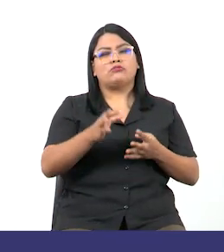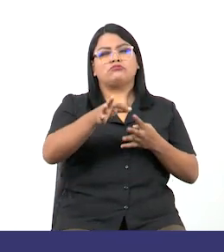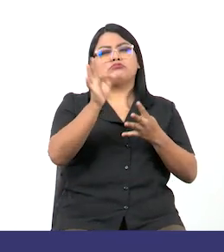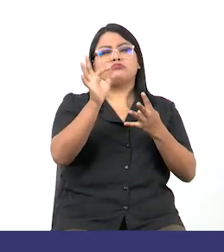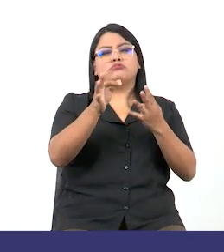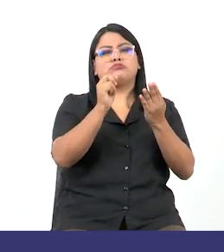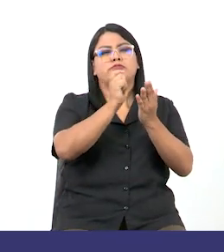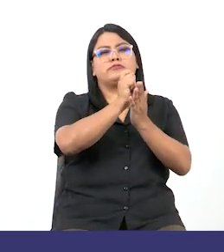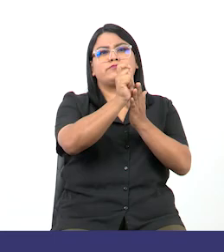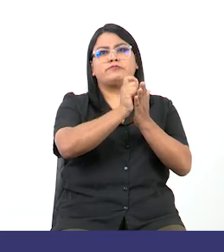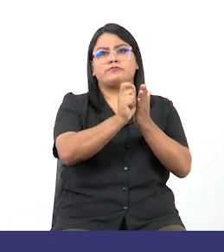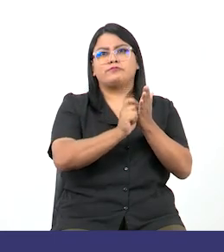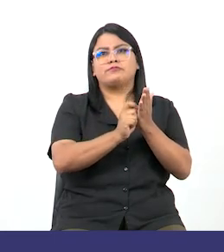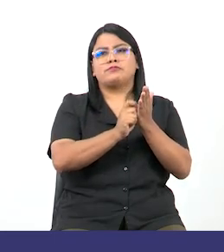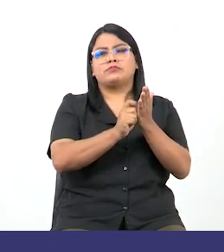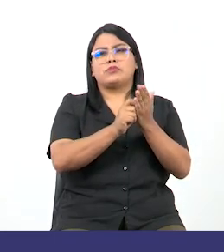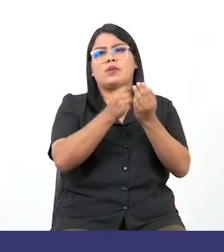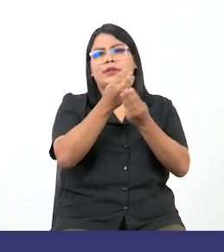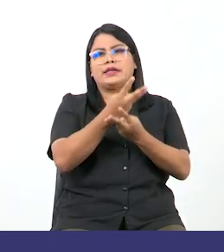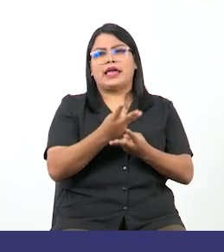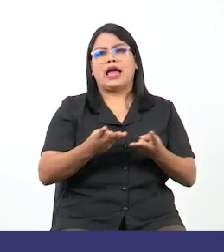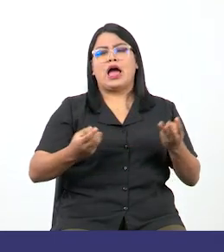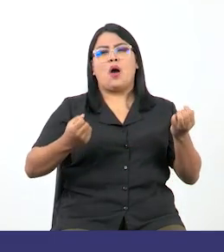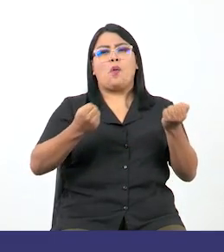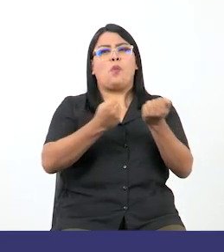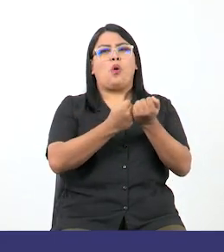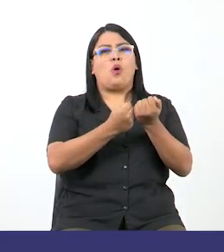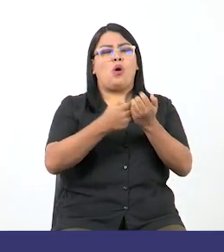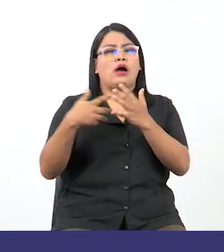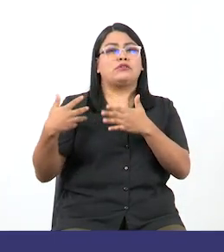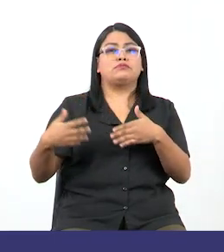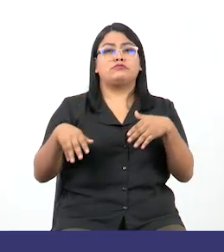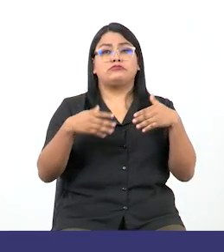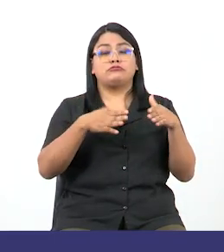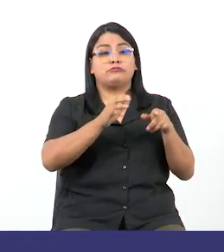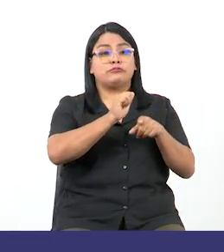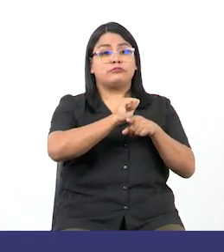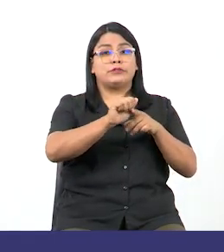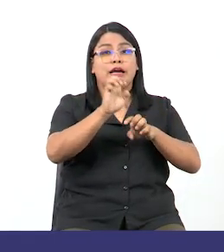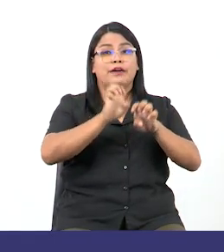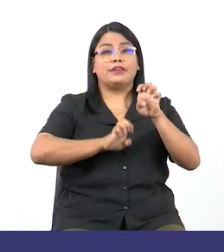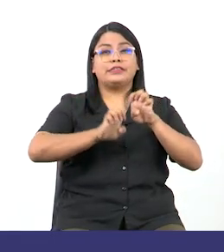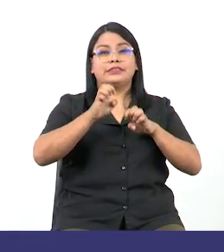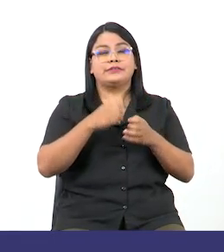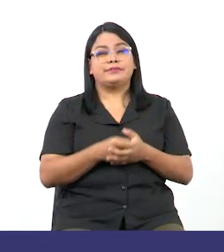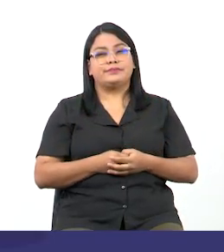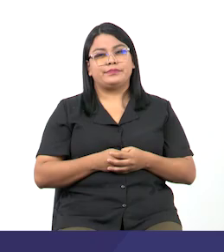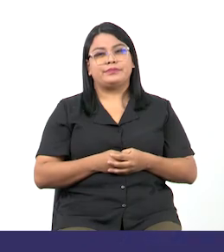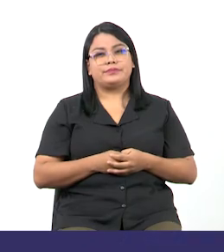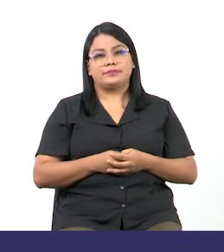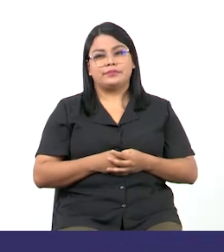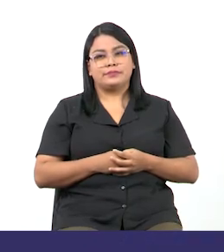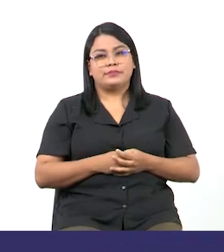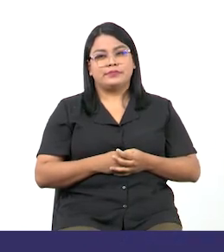elección de los textos de apoyo, el diseño de las actividades y de los ejercicios de evaluación.